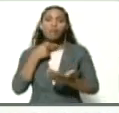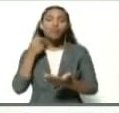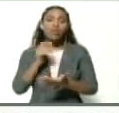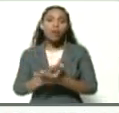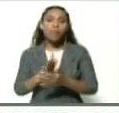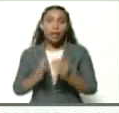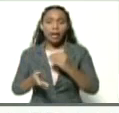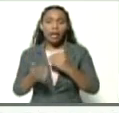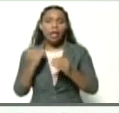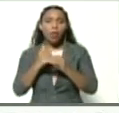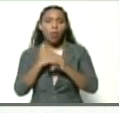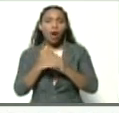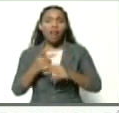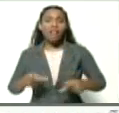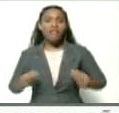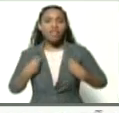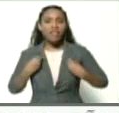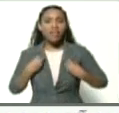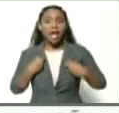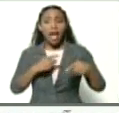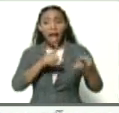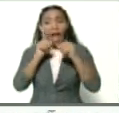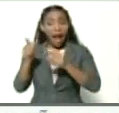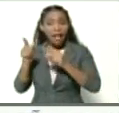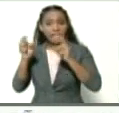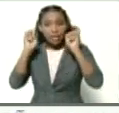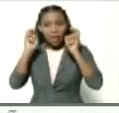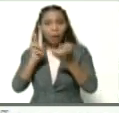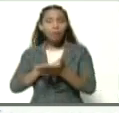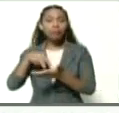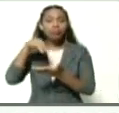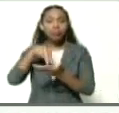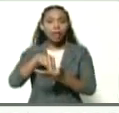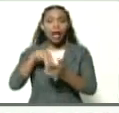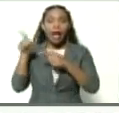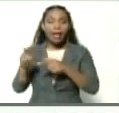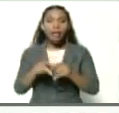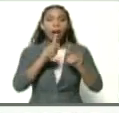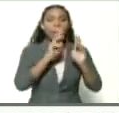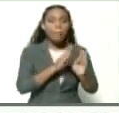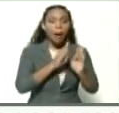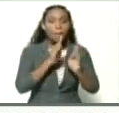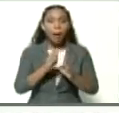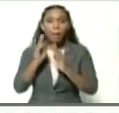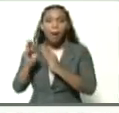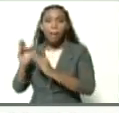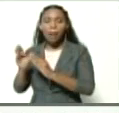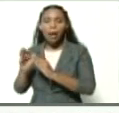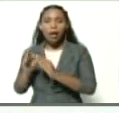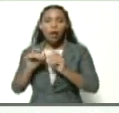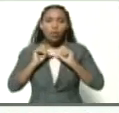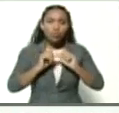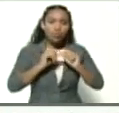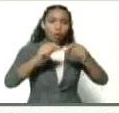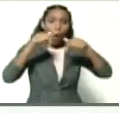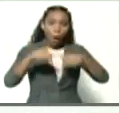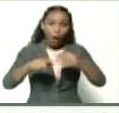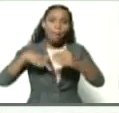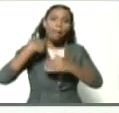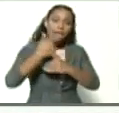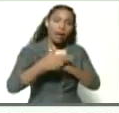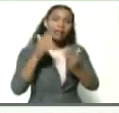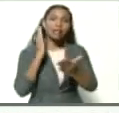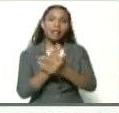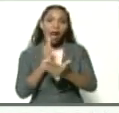hubiese vida. Eso es resucitar, es organizarnos y es seguir hoy, mañana y